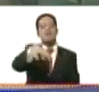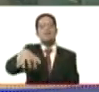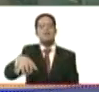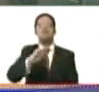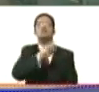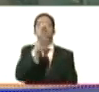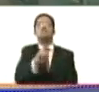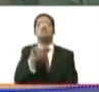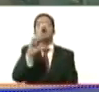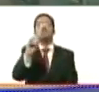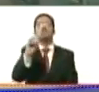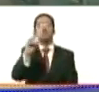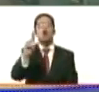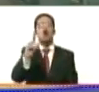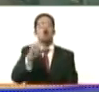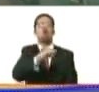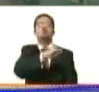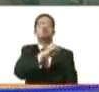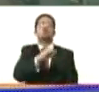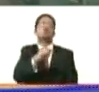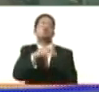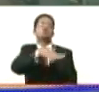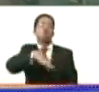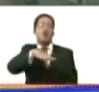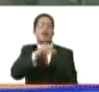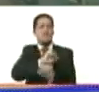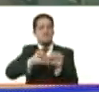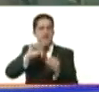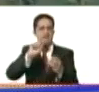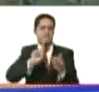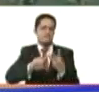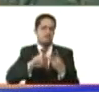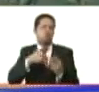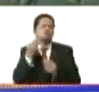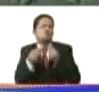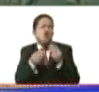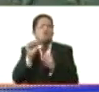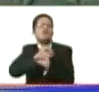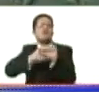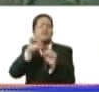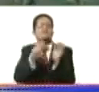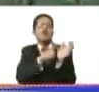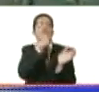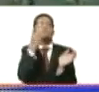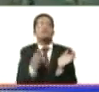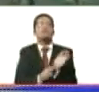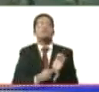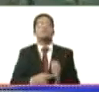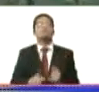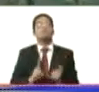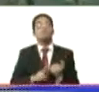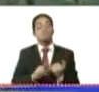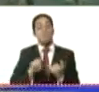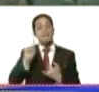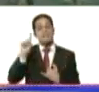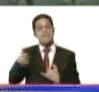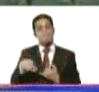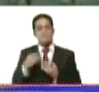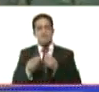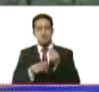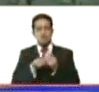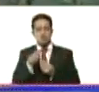zonas de defensa integral y las áreas de defensa integral. El eje organizativo interno de los